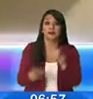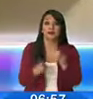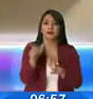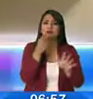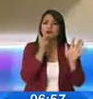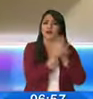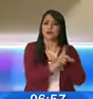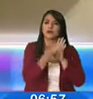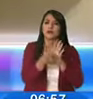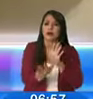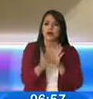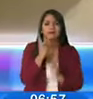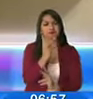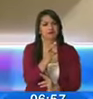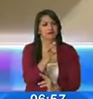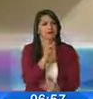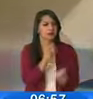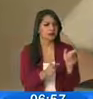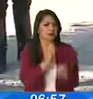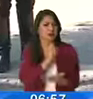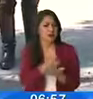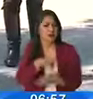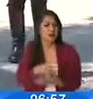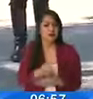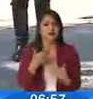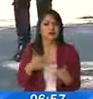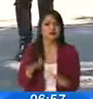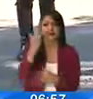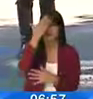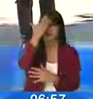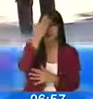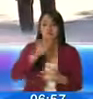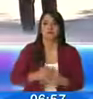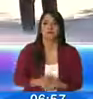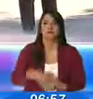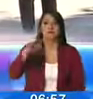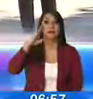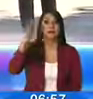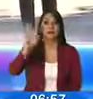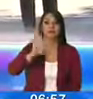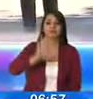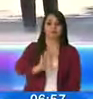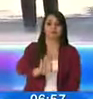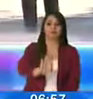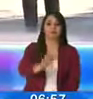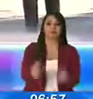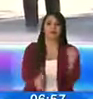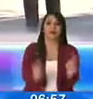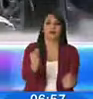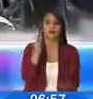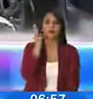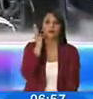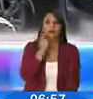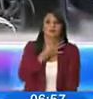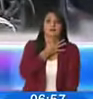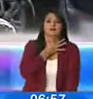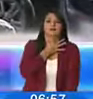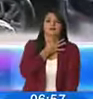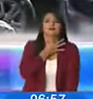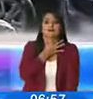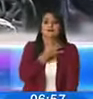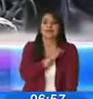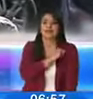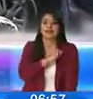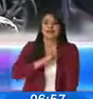estuvieron realizando este tipo de actividades ilícitas. La policía detuvo la marcha y el nerviosismo que demostraron ante la presencia de los